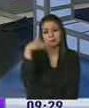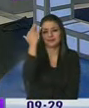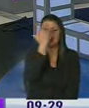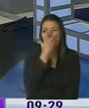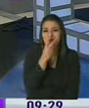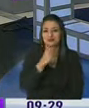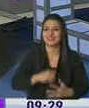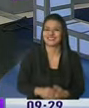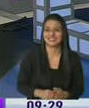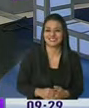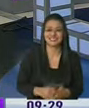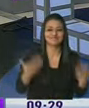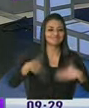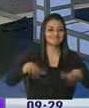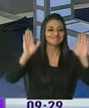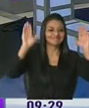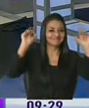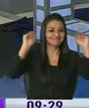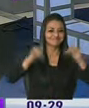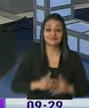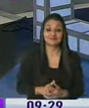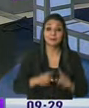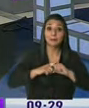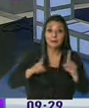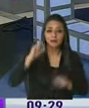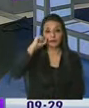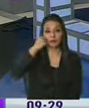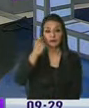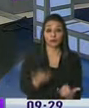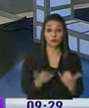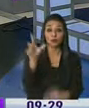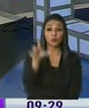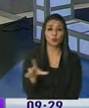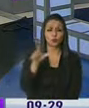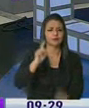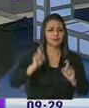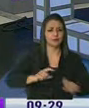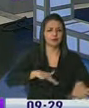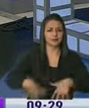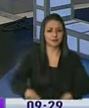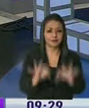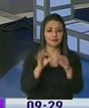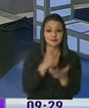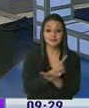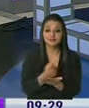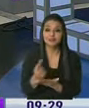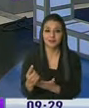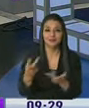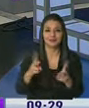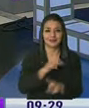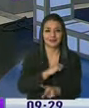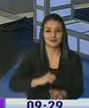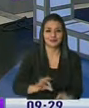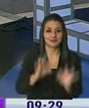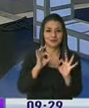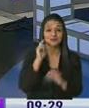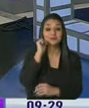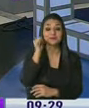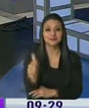Por supuesto. Nos vamos ya. Nos vamos, pero recuerde que hoy día lunes tiene que vivirlo con energía para que toda la semana le vaya muy bien. Mañana nos vemos